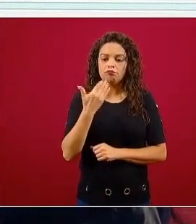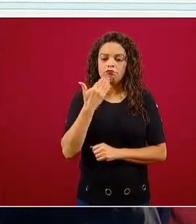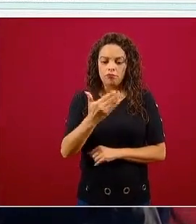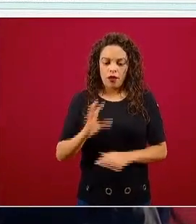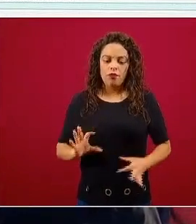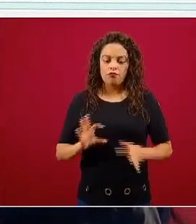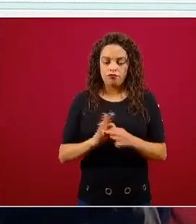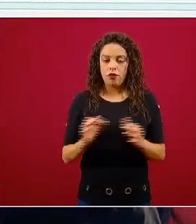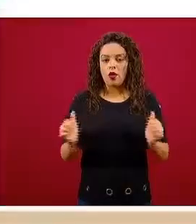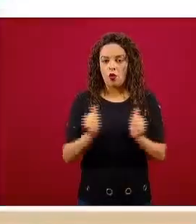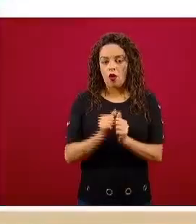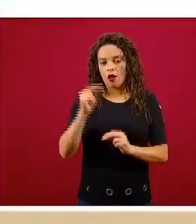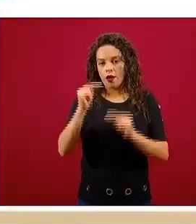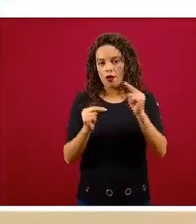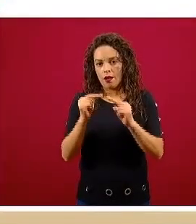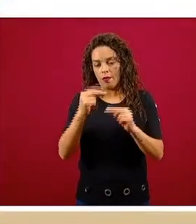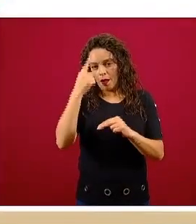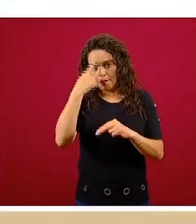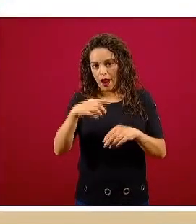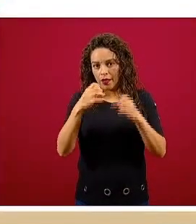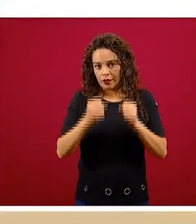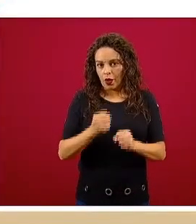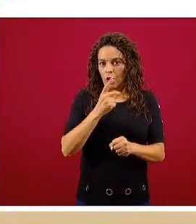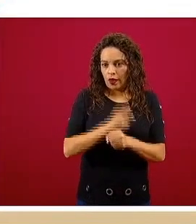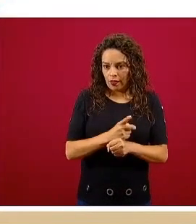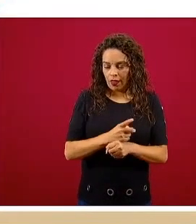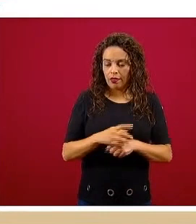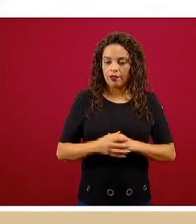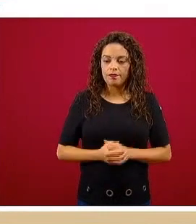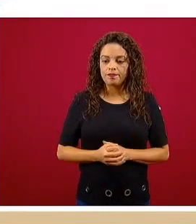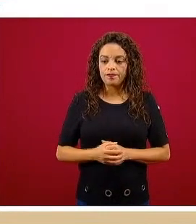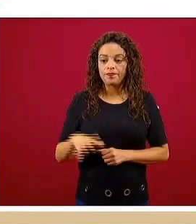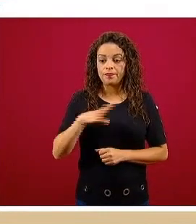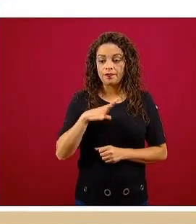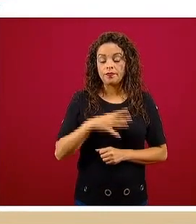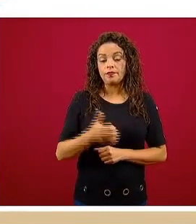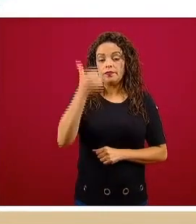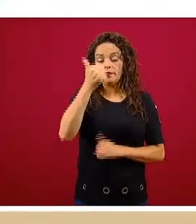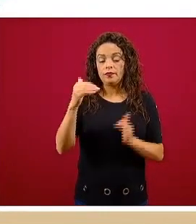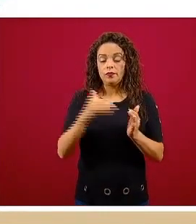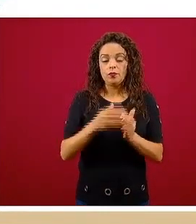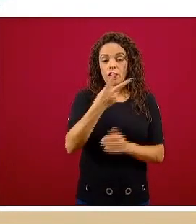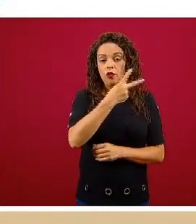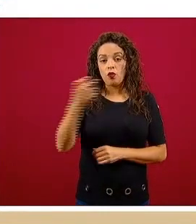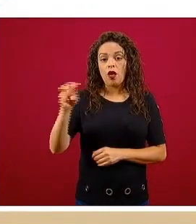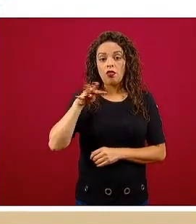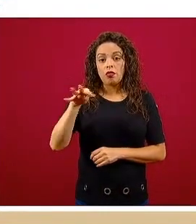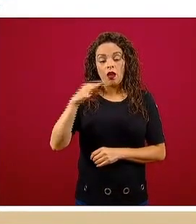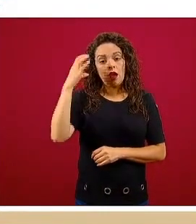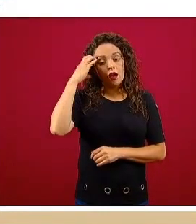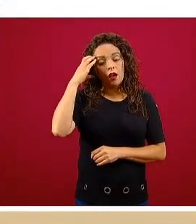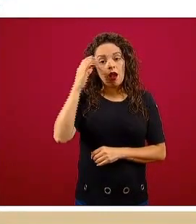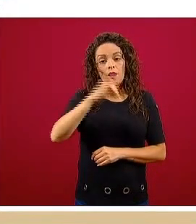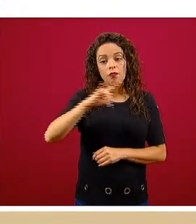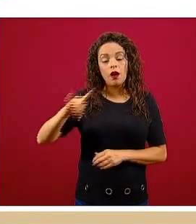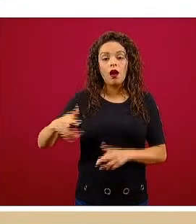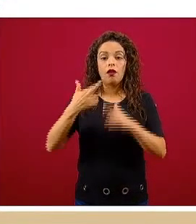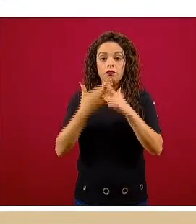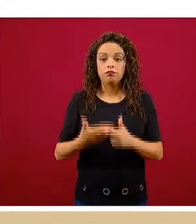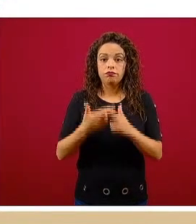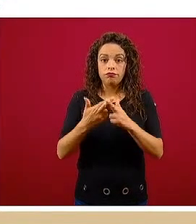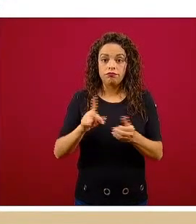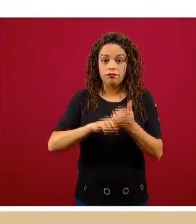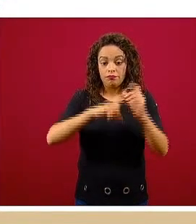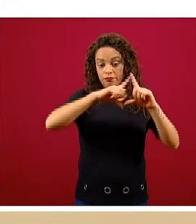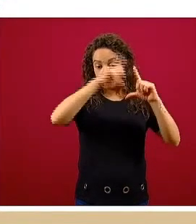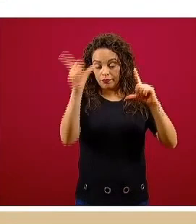de seguridad, teniendo un total a nivel nacional de 6.219 camas disponibles para